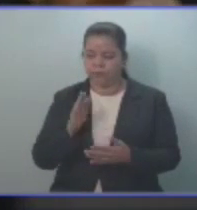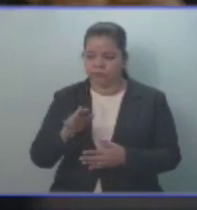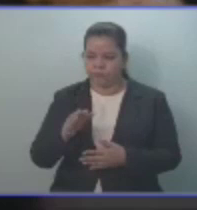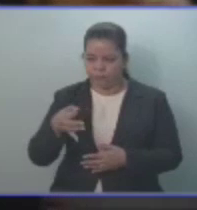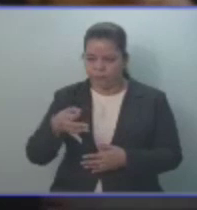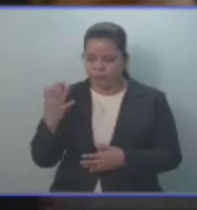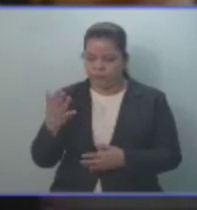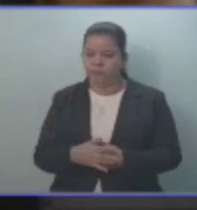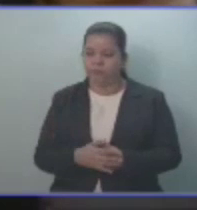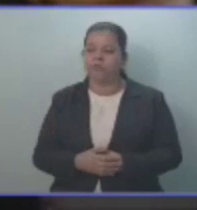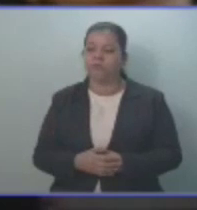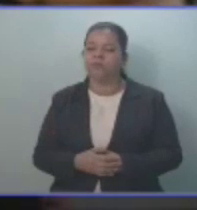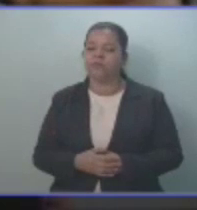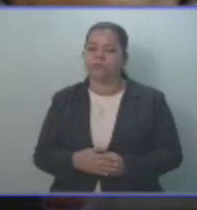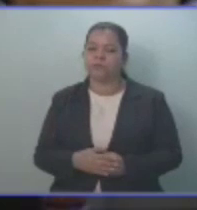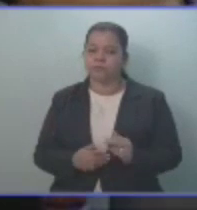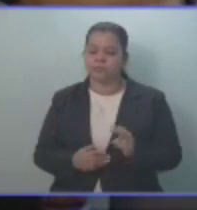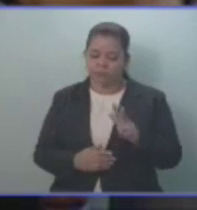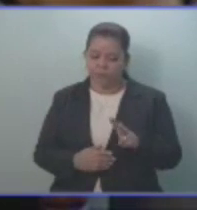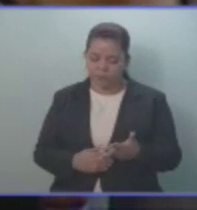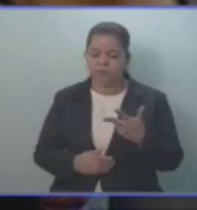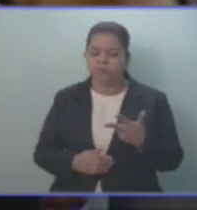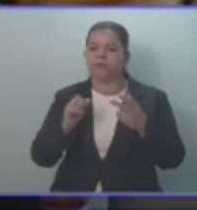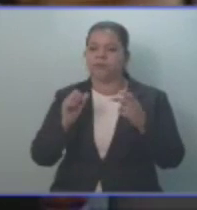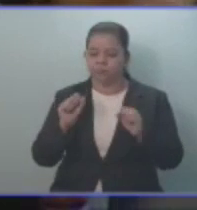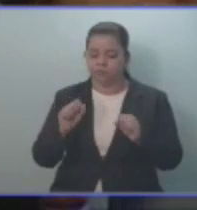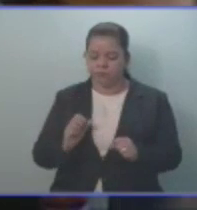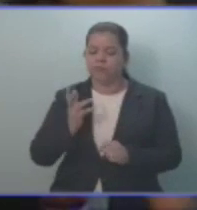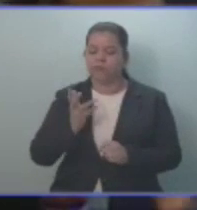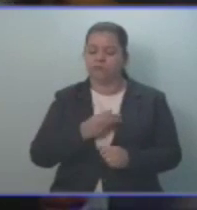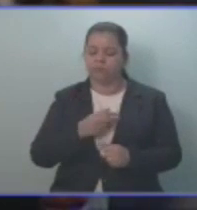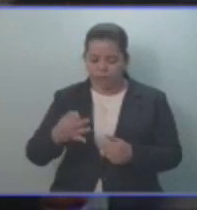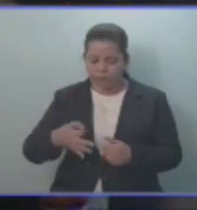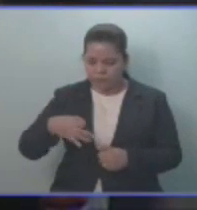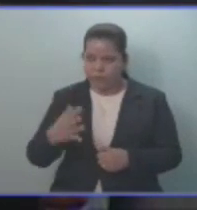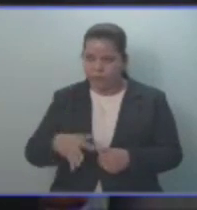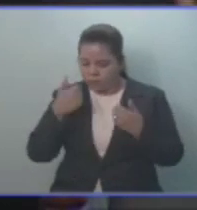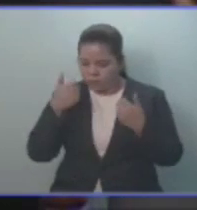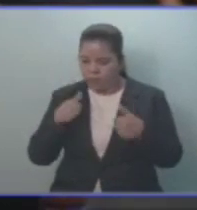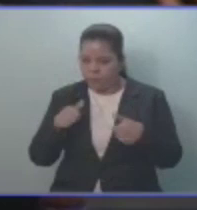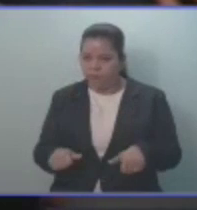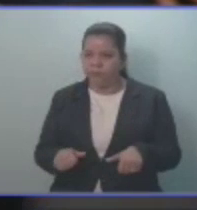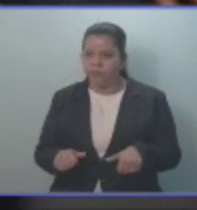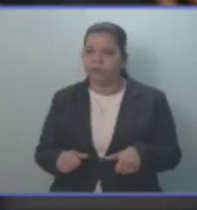ratificación. 3. Que es procedente ratificar el convenio estableciendo